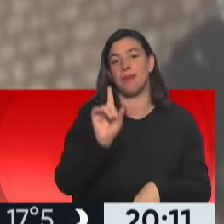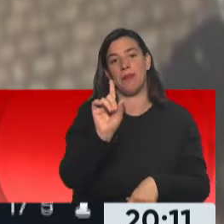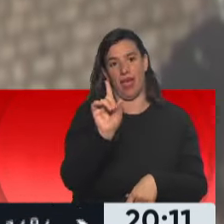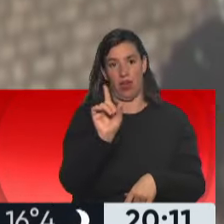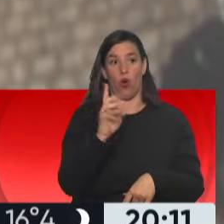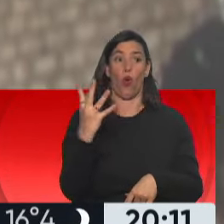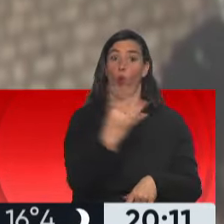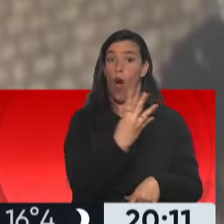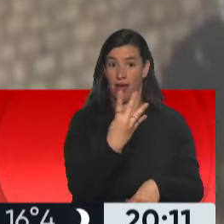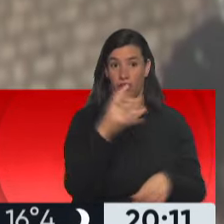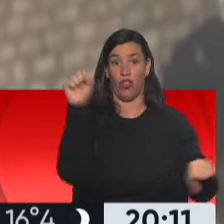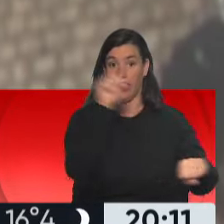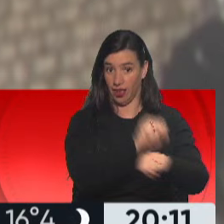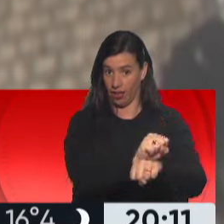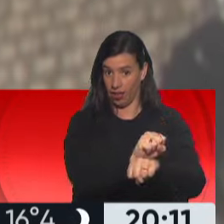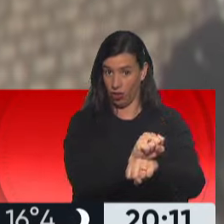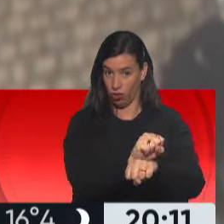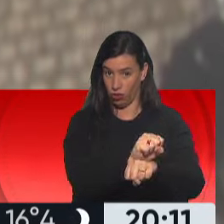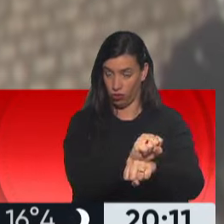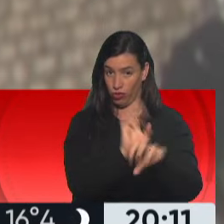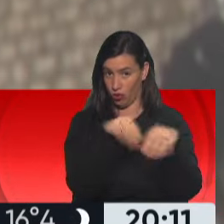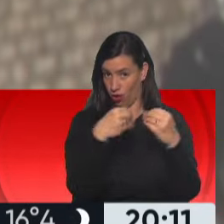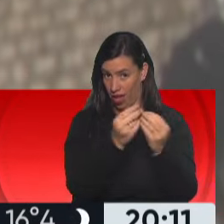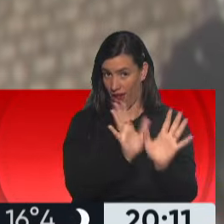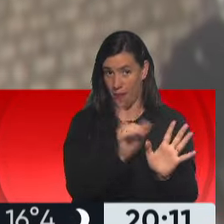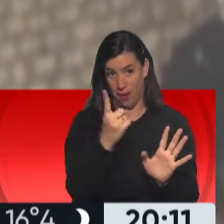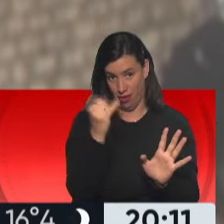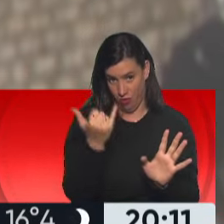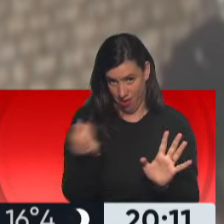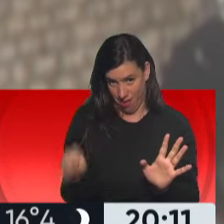están detenidos, sí, ¿verdad? Que son 4. Sí. Pero hay más.